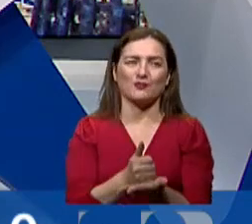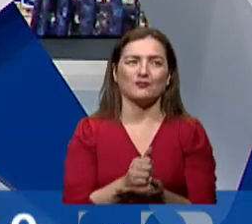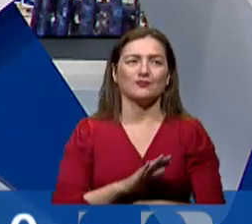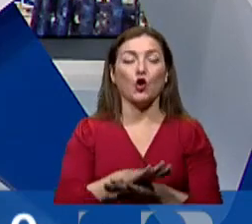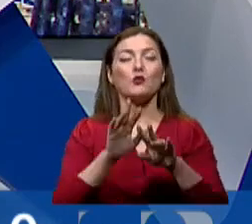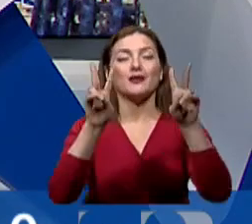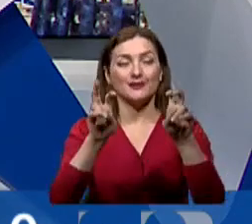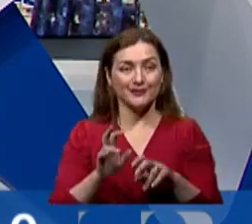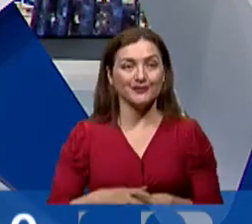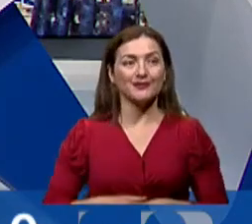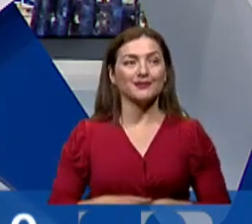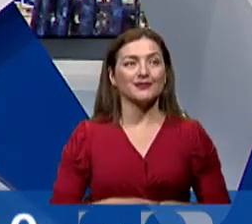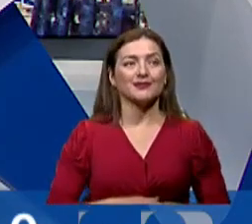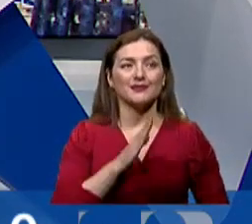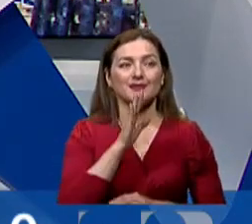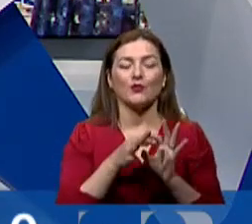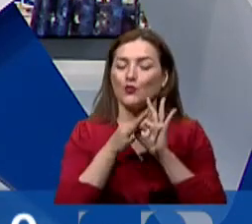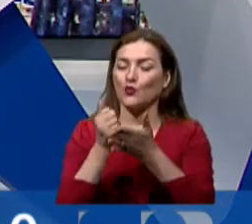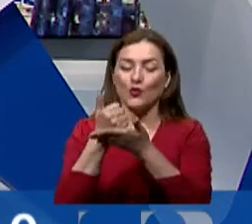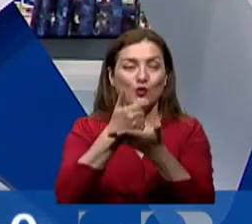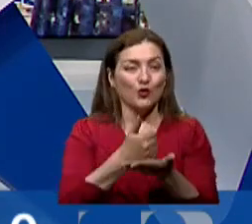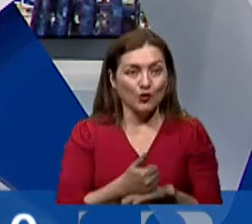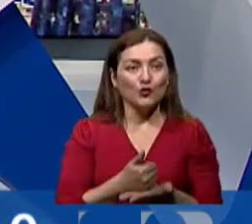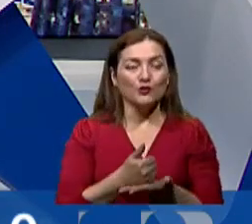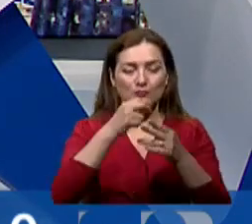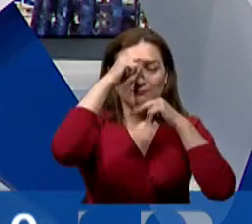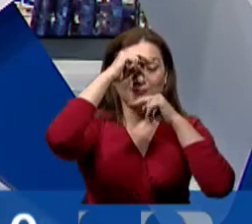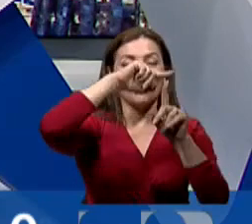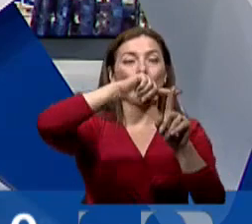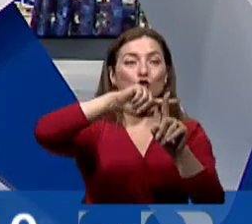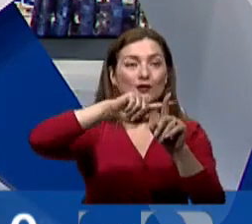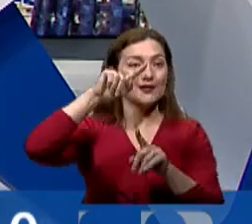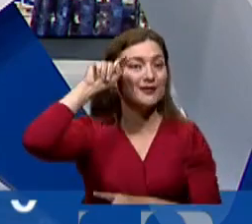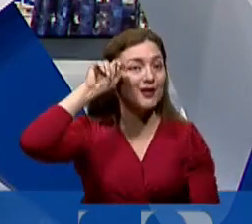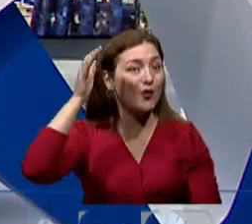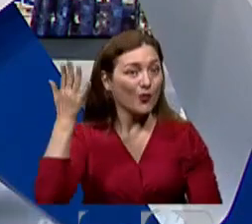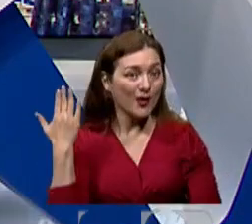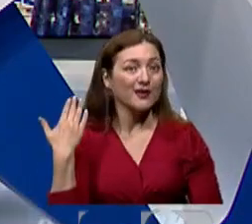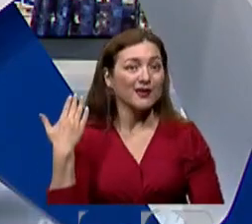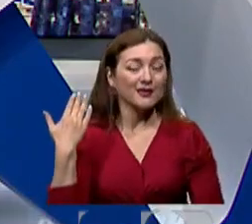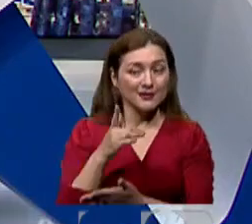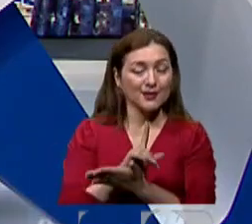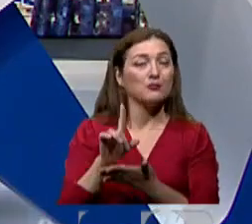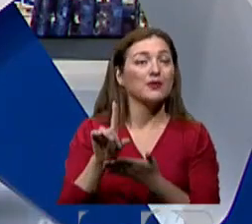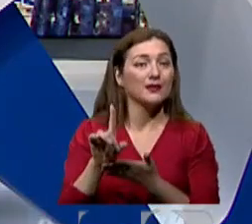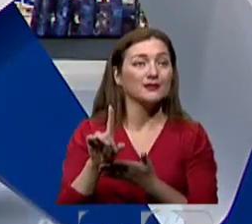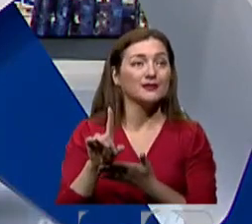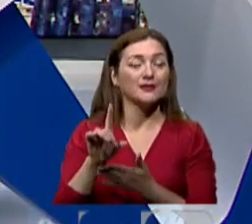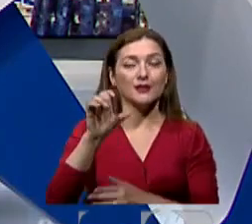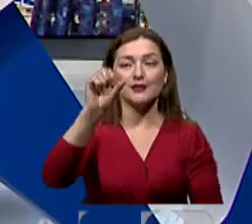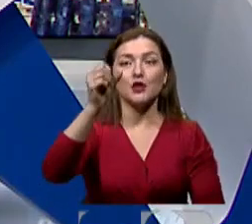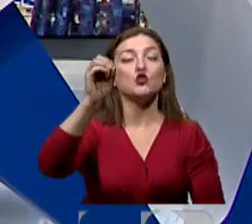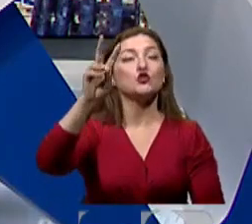de otro caso también, ¿no? Siempre buenas colabora noticias. Y siempre les tenemos buenas noticias. No sé si recuerdan el caso de la semana anterior de